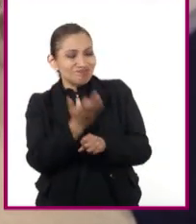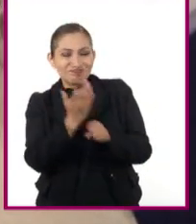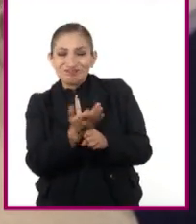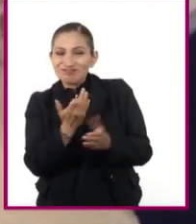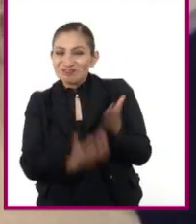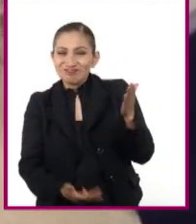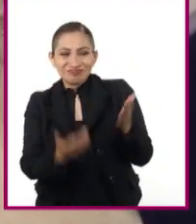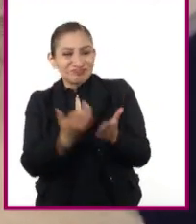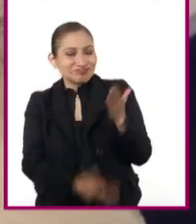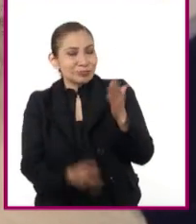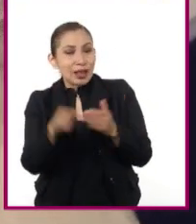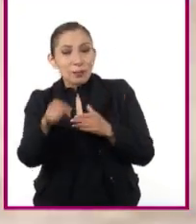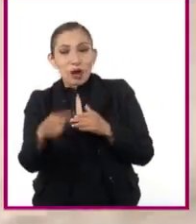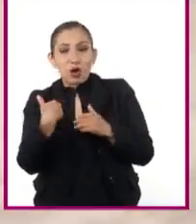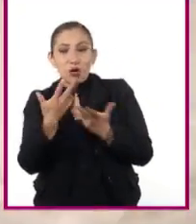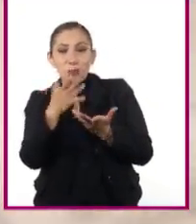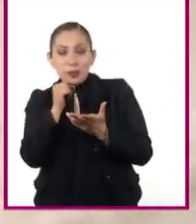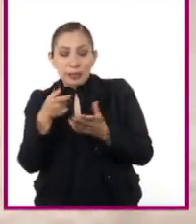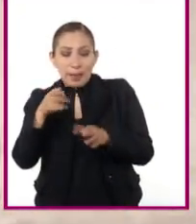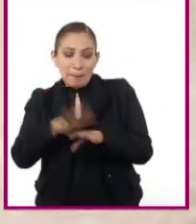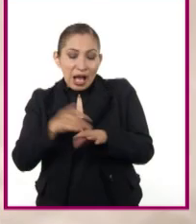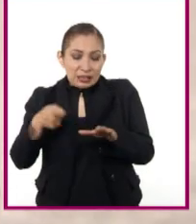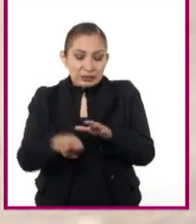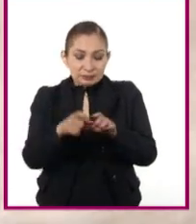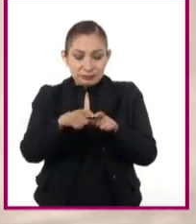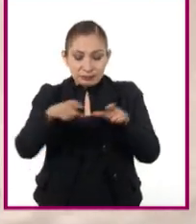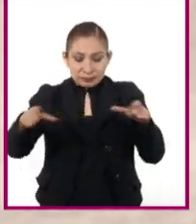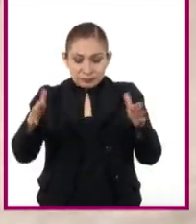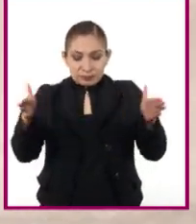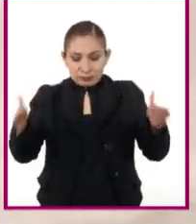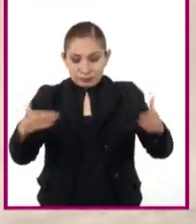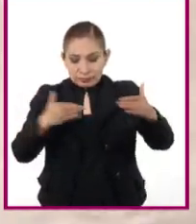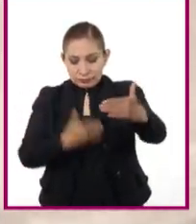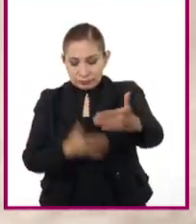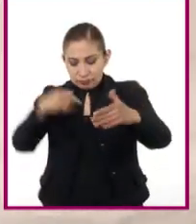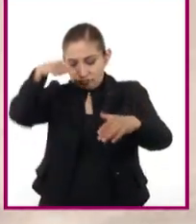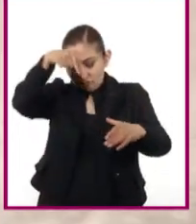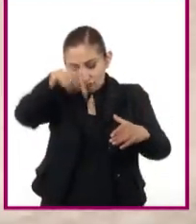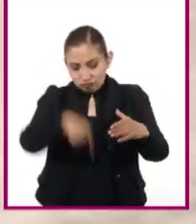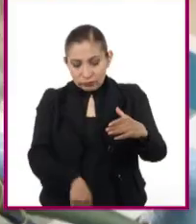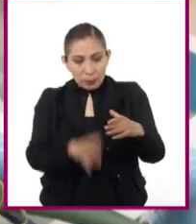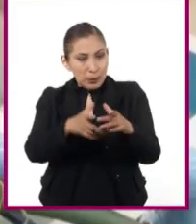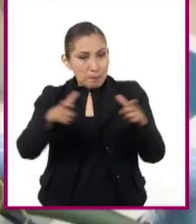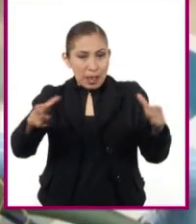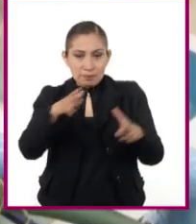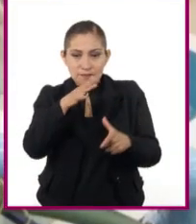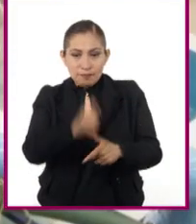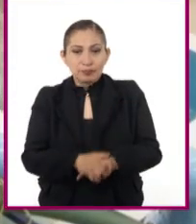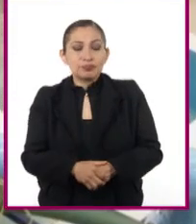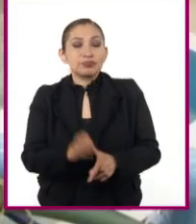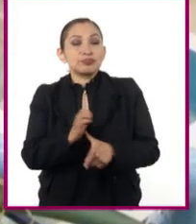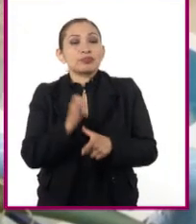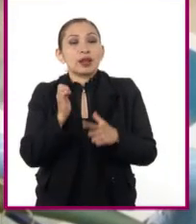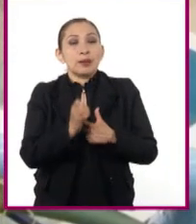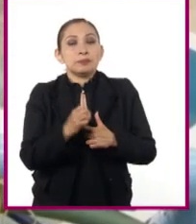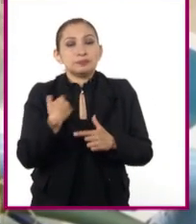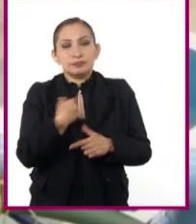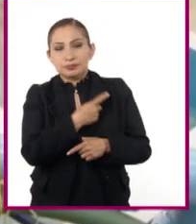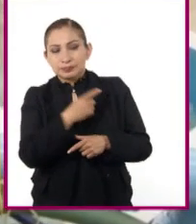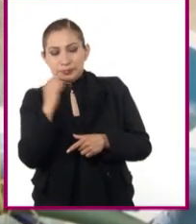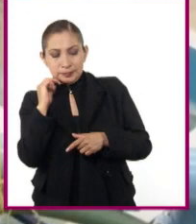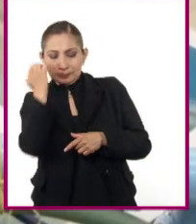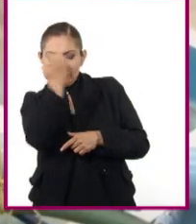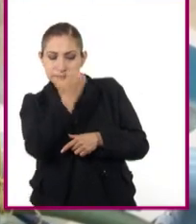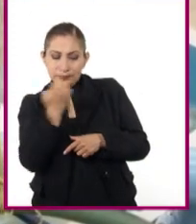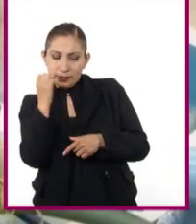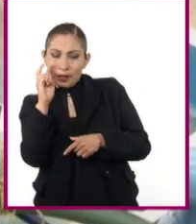se puede ampliar más porque está limitado en lo largo, en lo ancho y en la profundidad. No se puede ampliar más. Entonces, lo que tenemos que